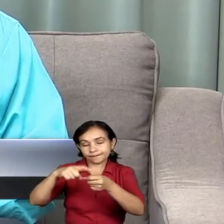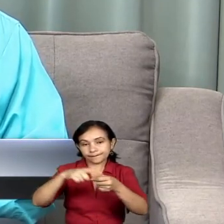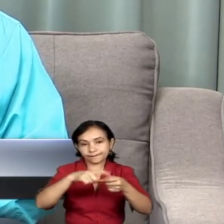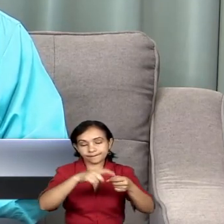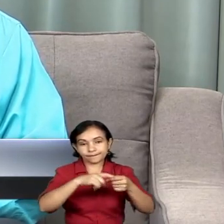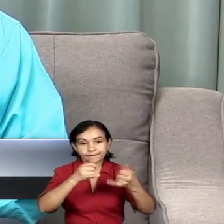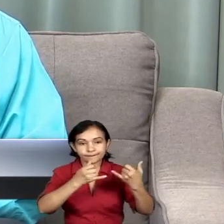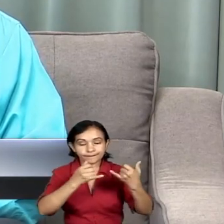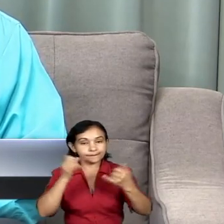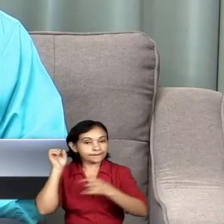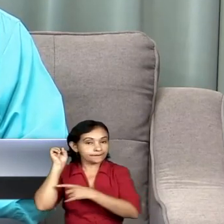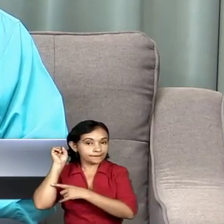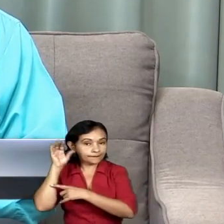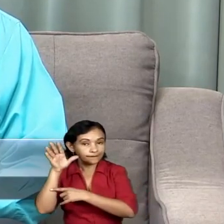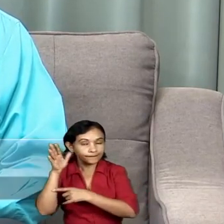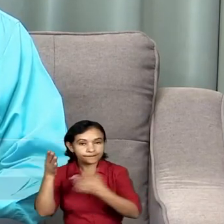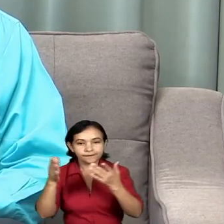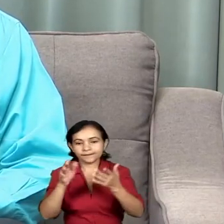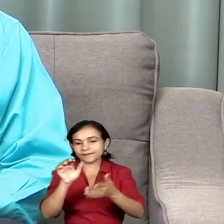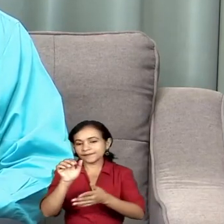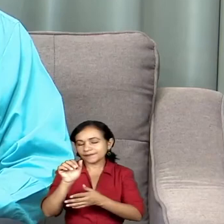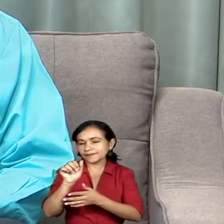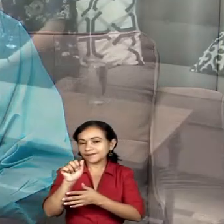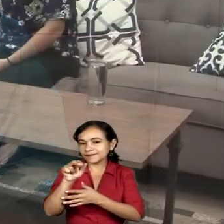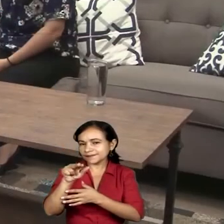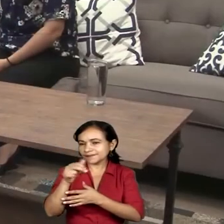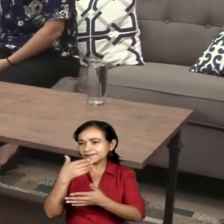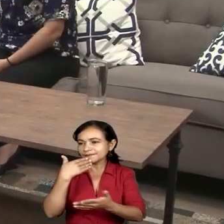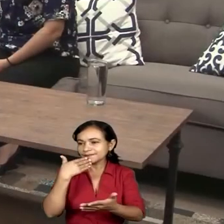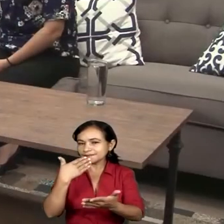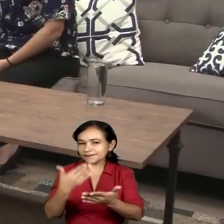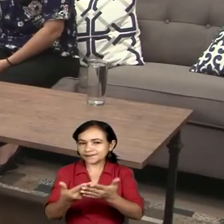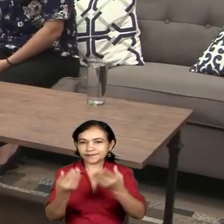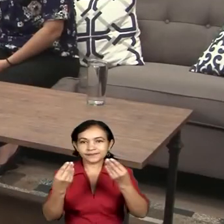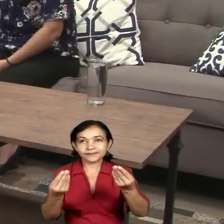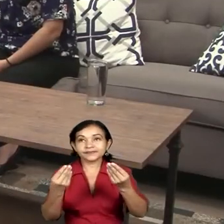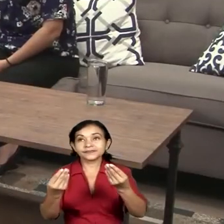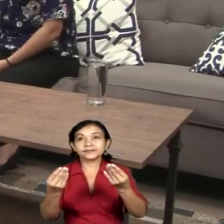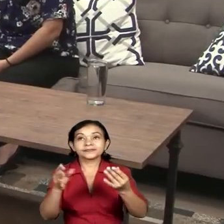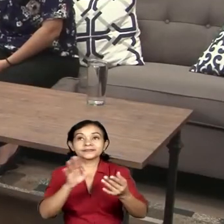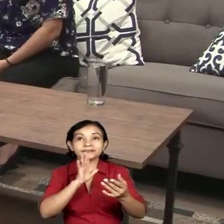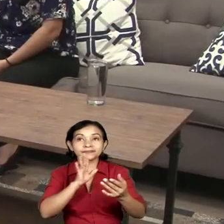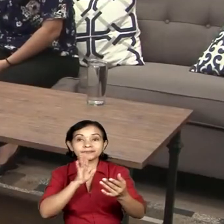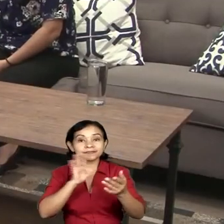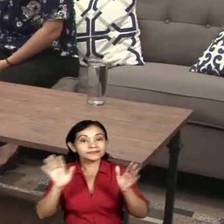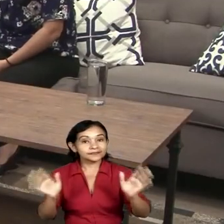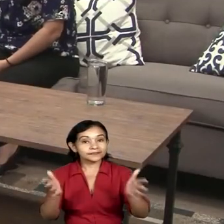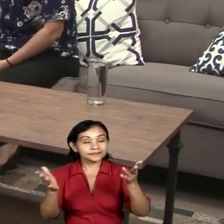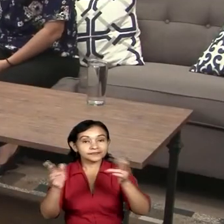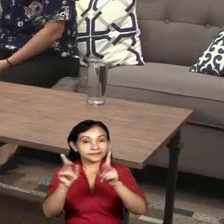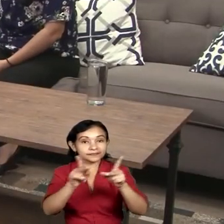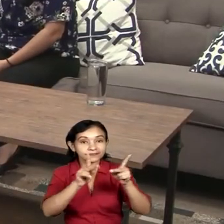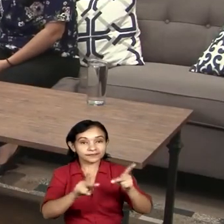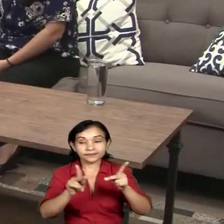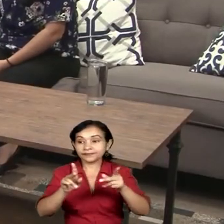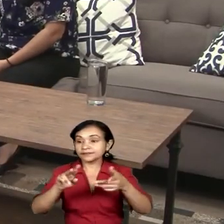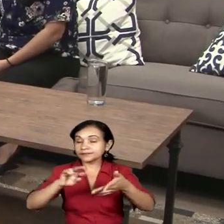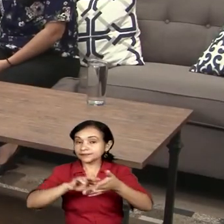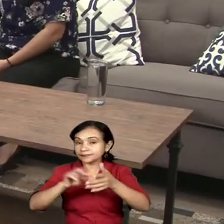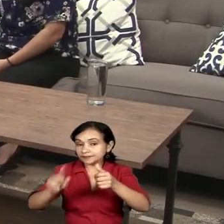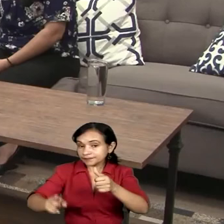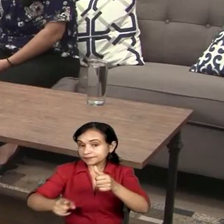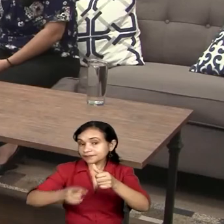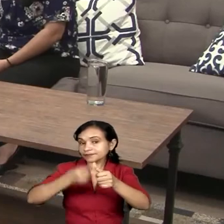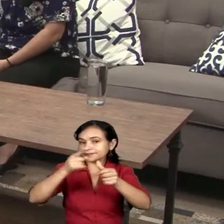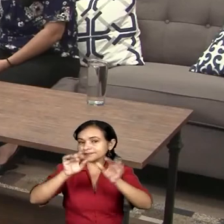Instituto Nicaragüense de Turismo. Ana, muchas gracias por estar con nosotros. Tienen una información muy importante para la población y es referido al primer